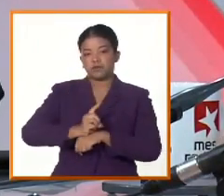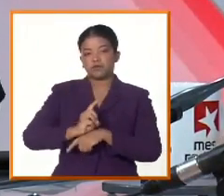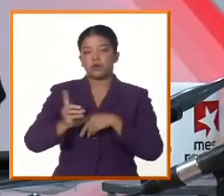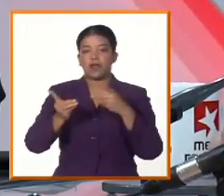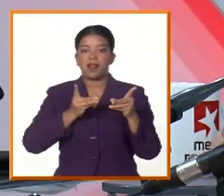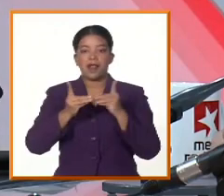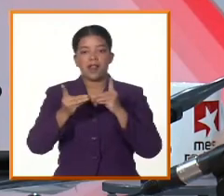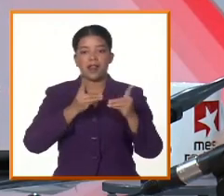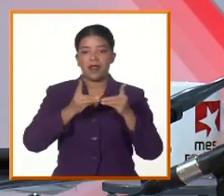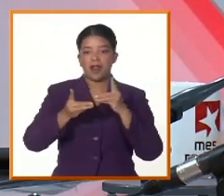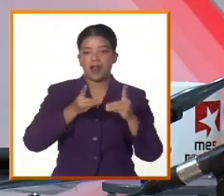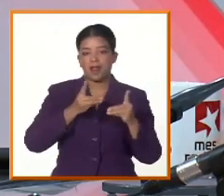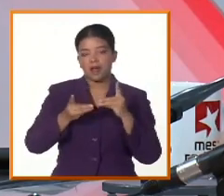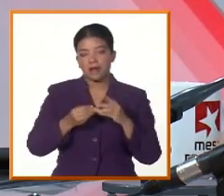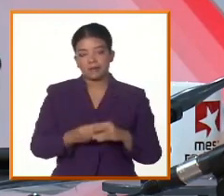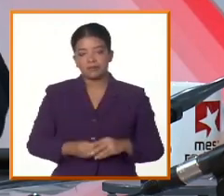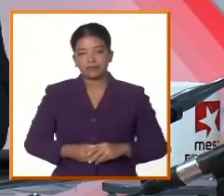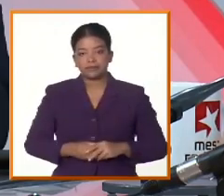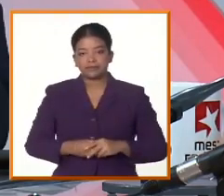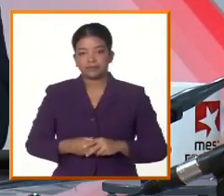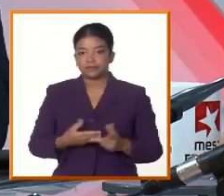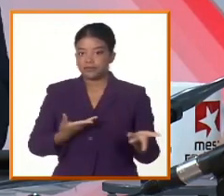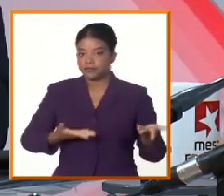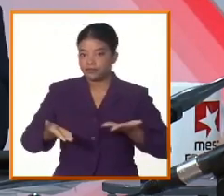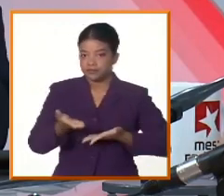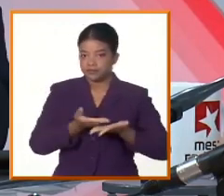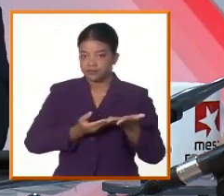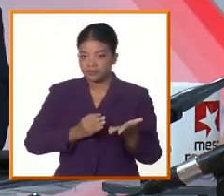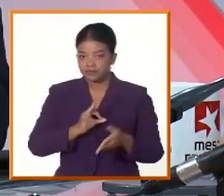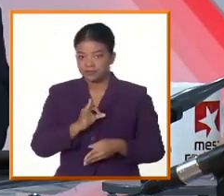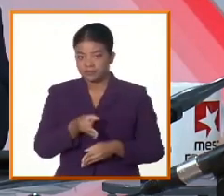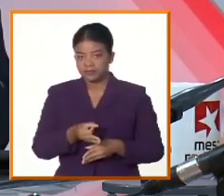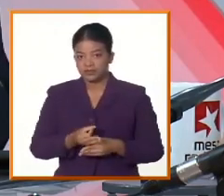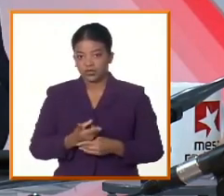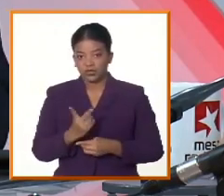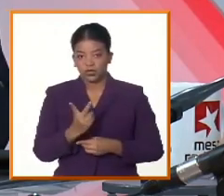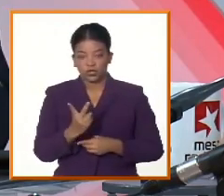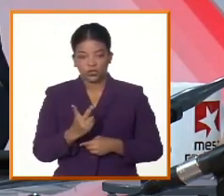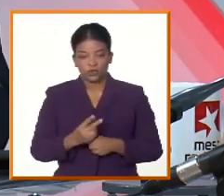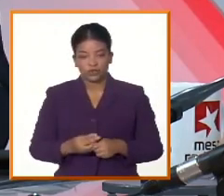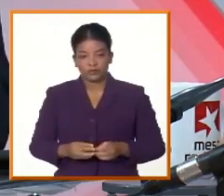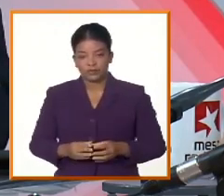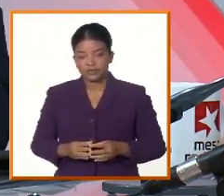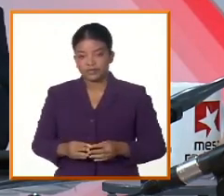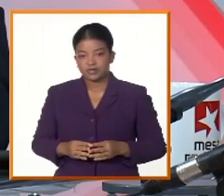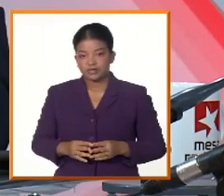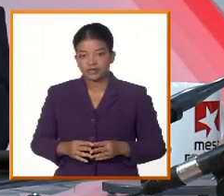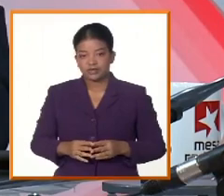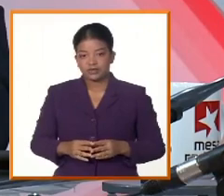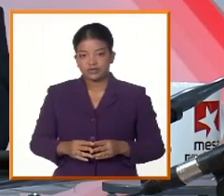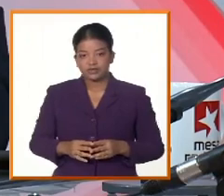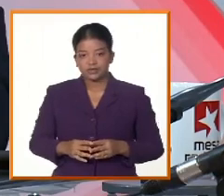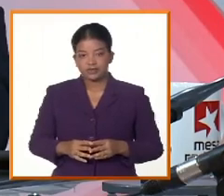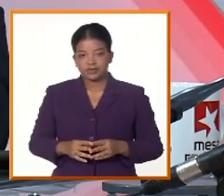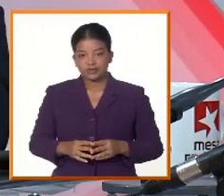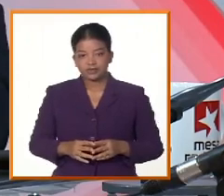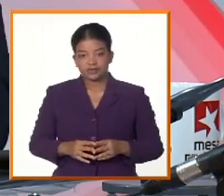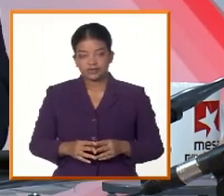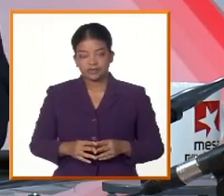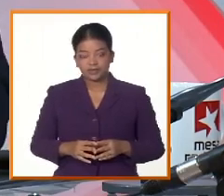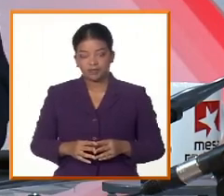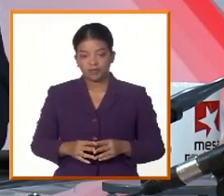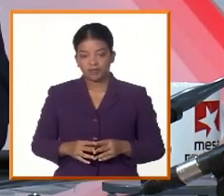estuvieron conversando e intercambiando los dos mandatarios el jefe de estado del Vaticano y